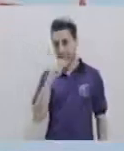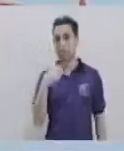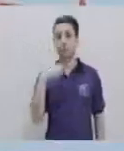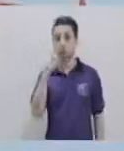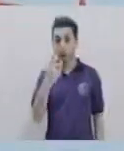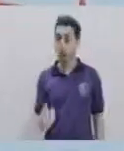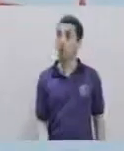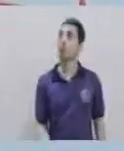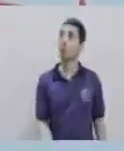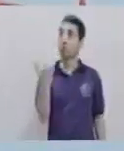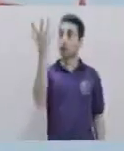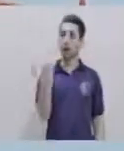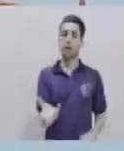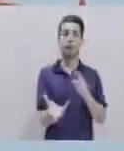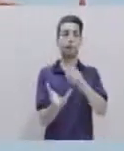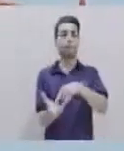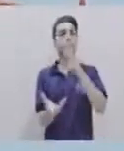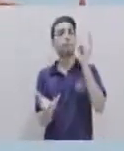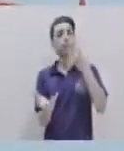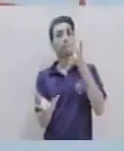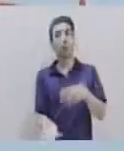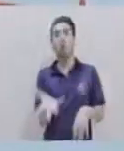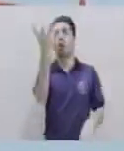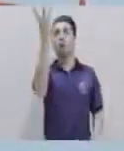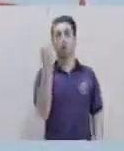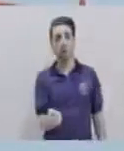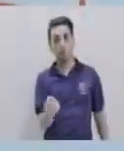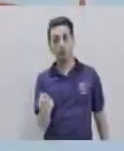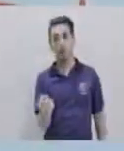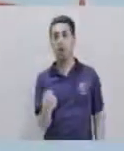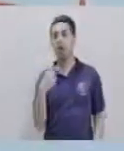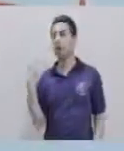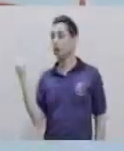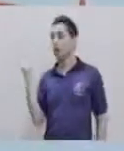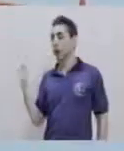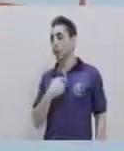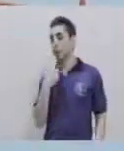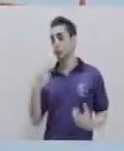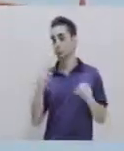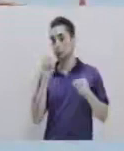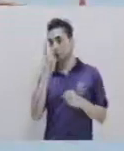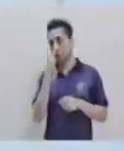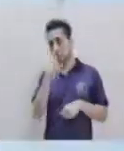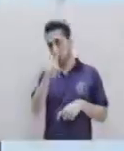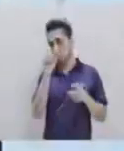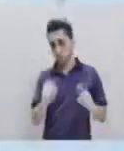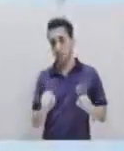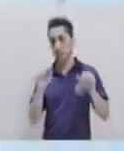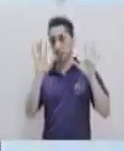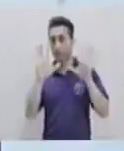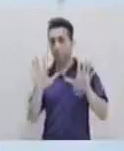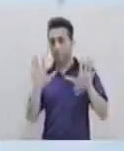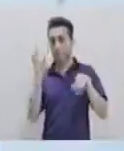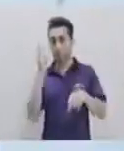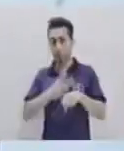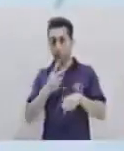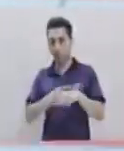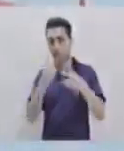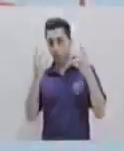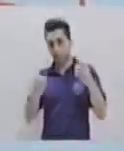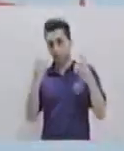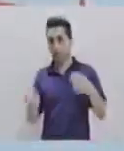Recuerda que yo hago 3 repeticiones, pero tú puedes hacer 10 o más. Luego cambiamos de mano y lanzamos la